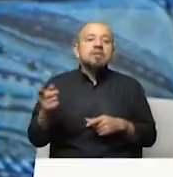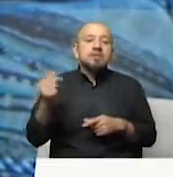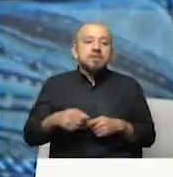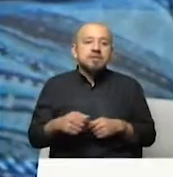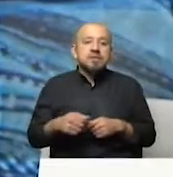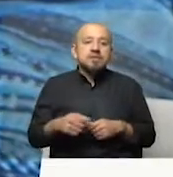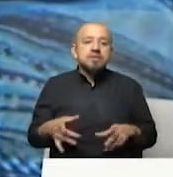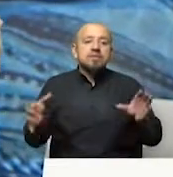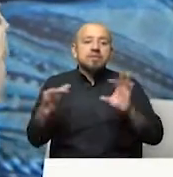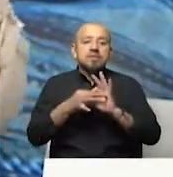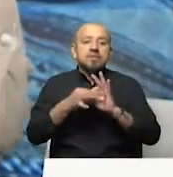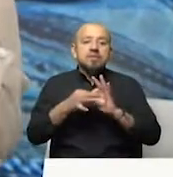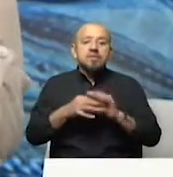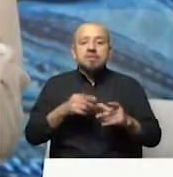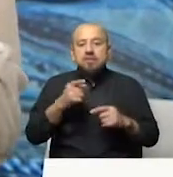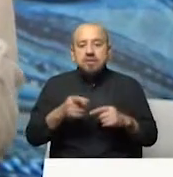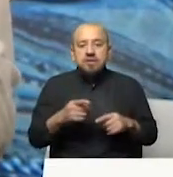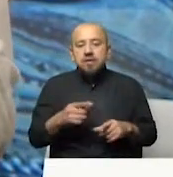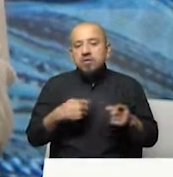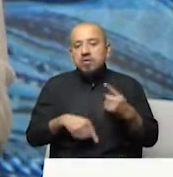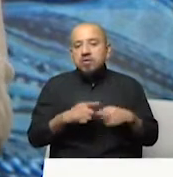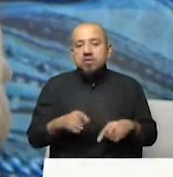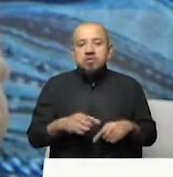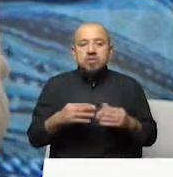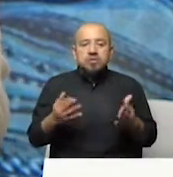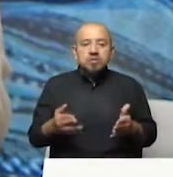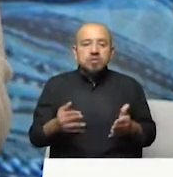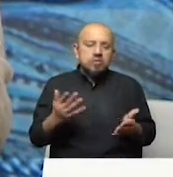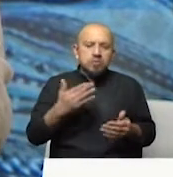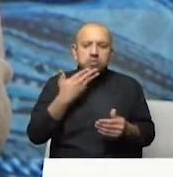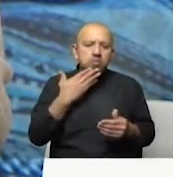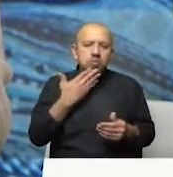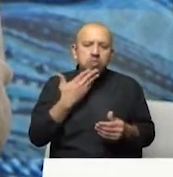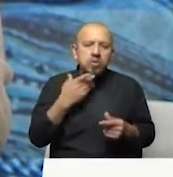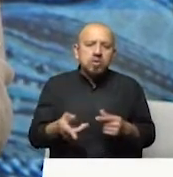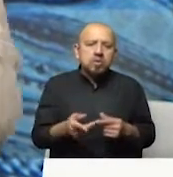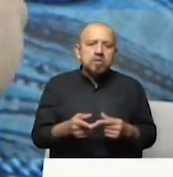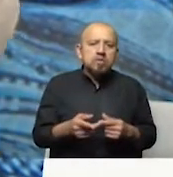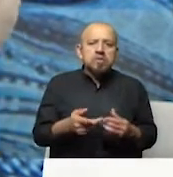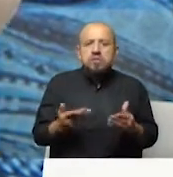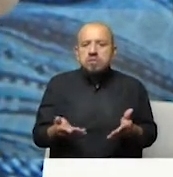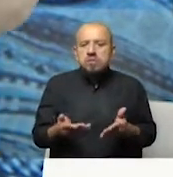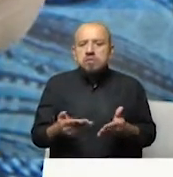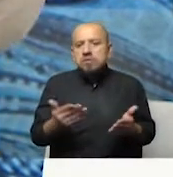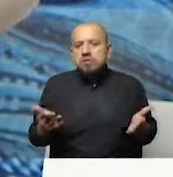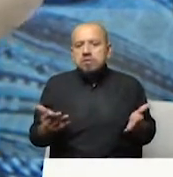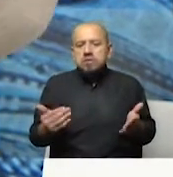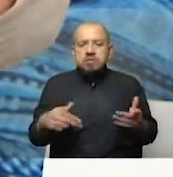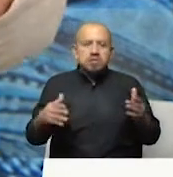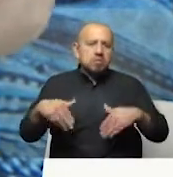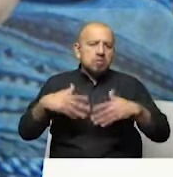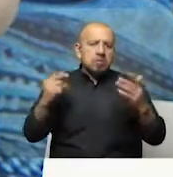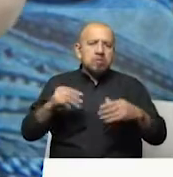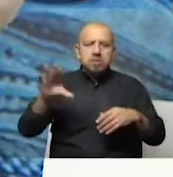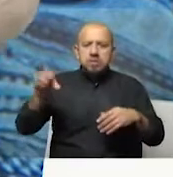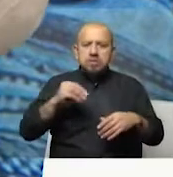conectado mucho con él y bueno Y a partir de ahí nunca más tuvo dudas nunca más O sea aunque te trae una planta exótica que